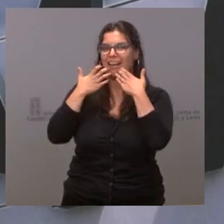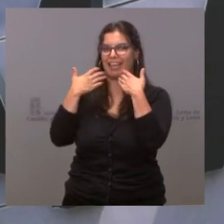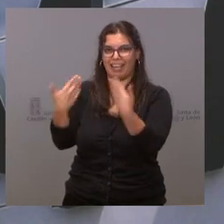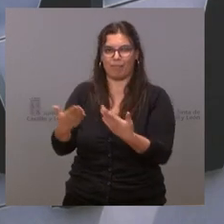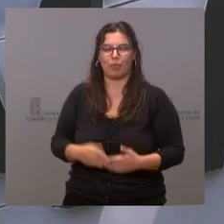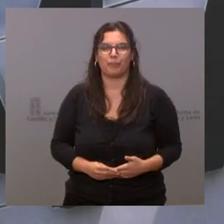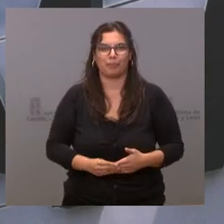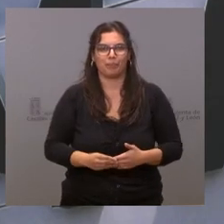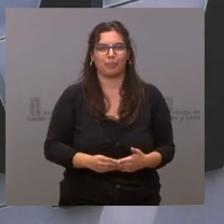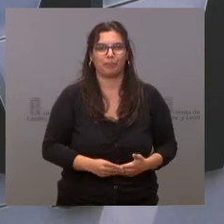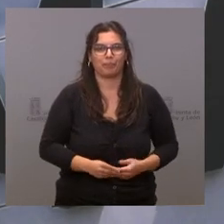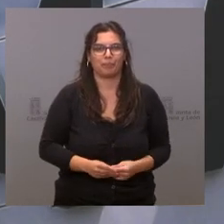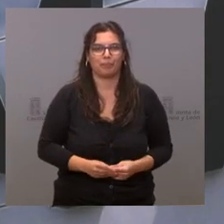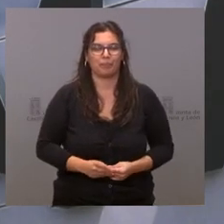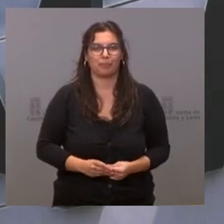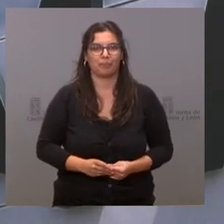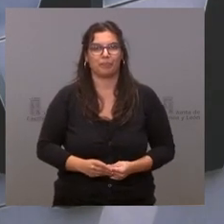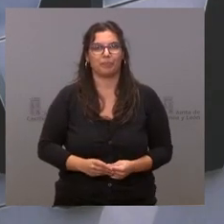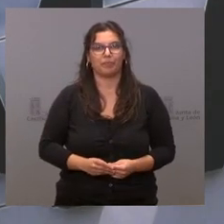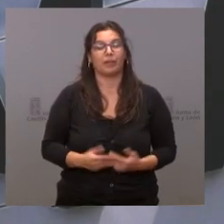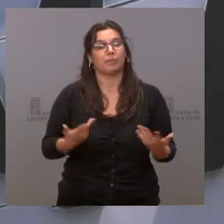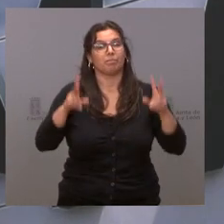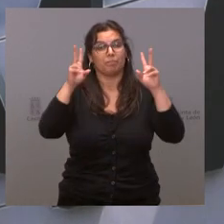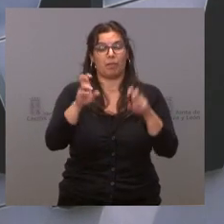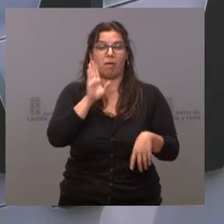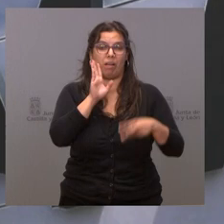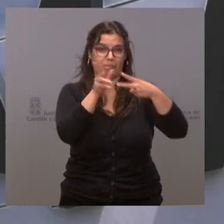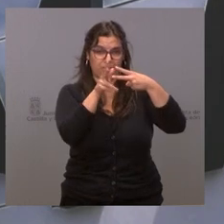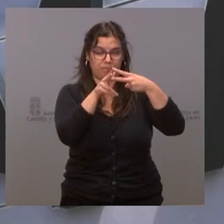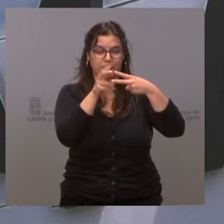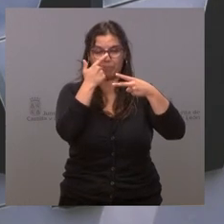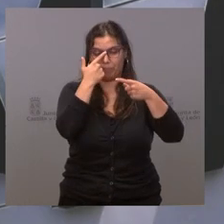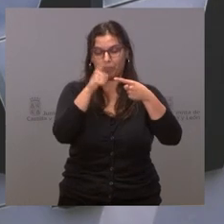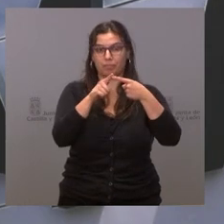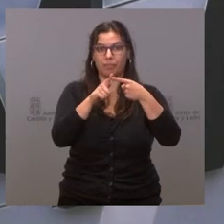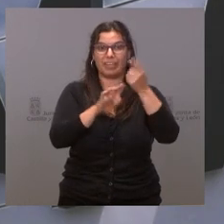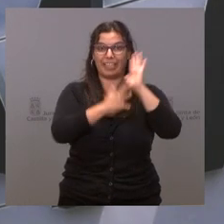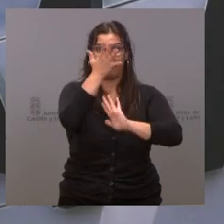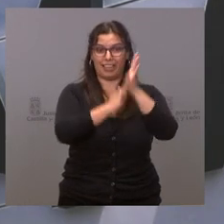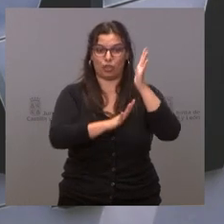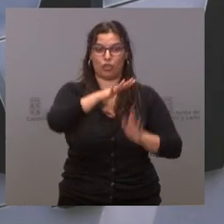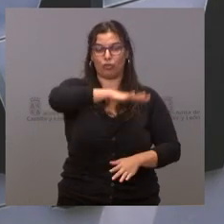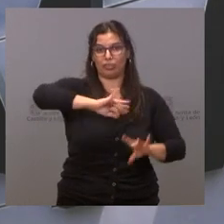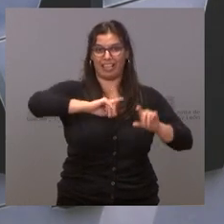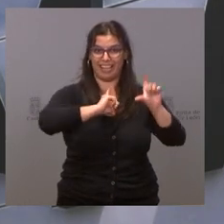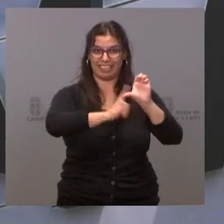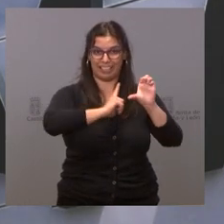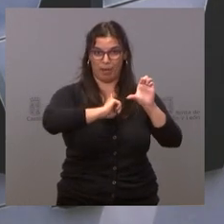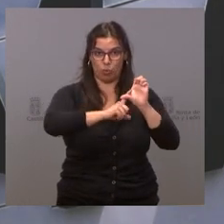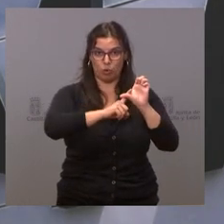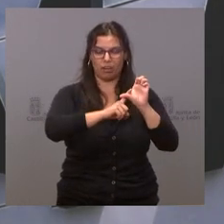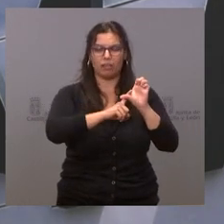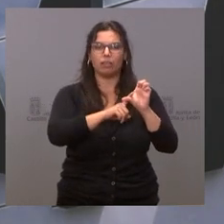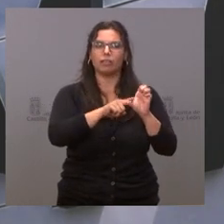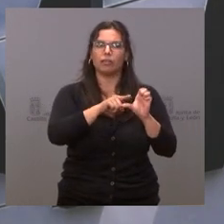ello si respecto de el incendio de extremadura quería decir que si